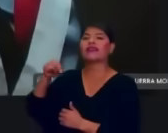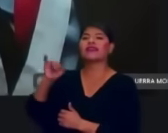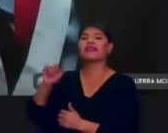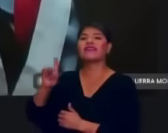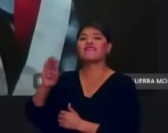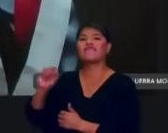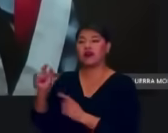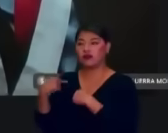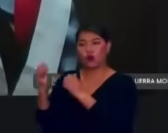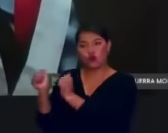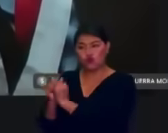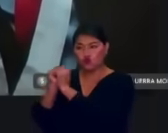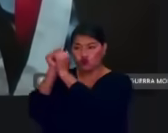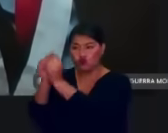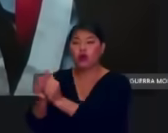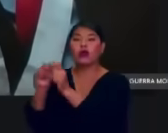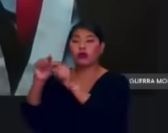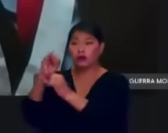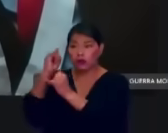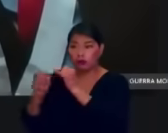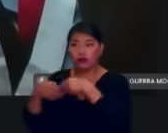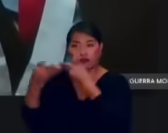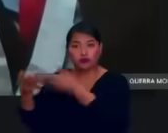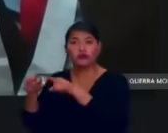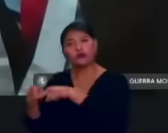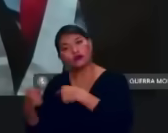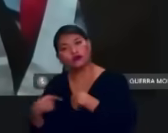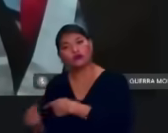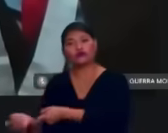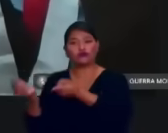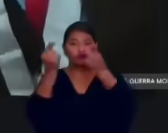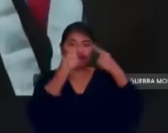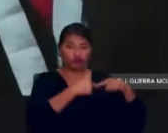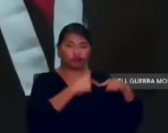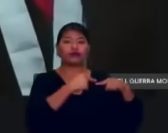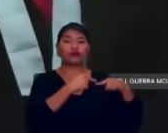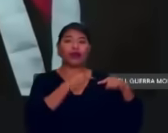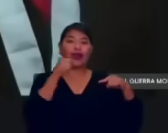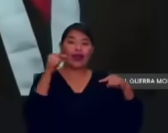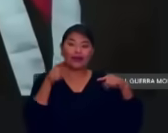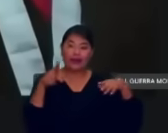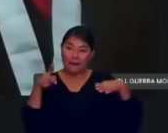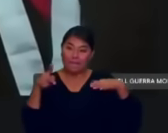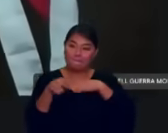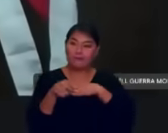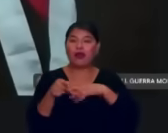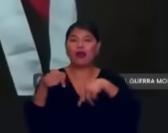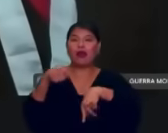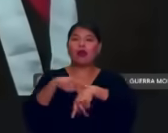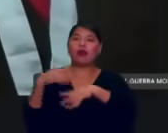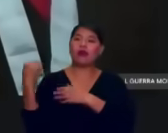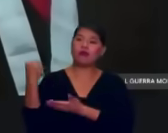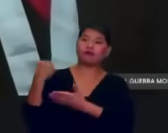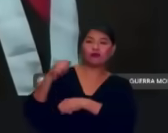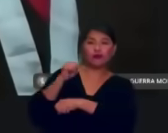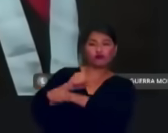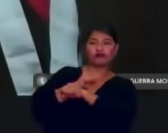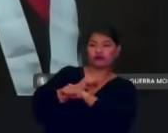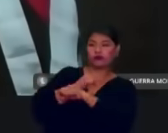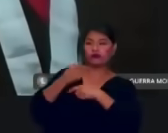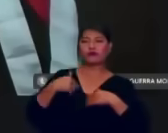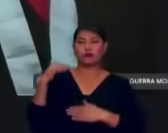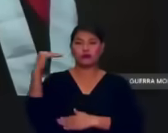despacho presidencial en ese momento he sido apresado y violentado mis derechos